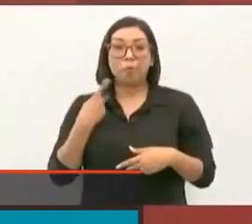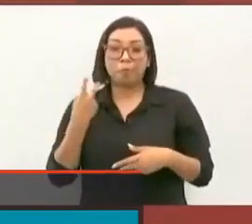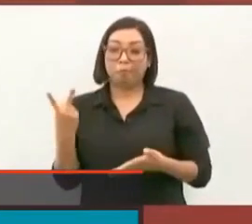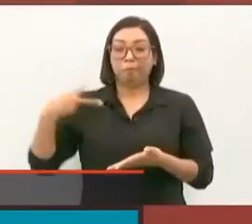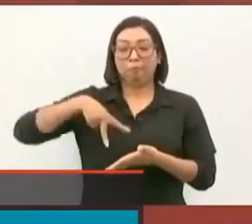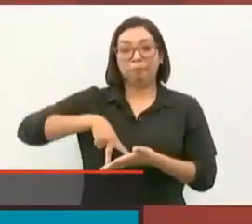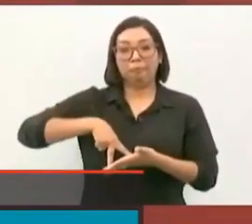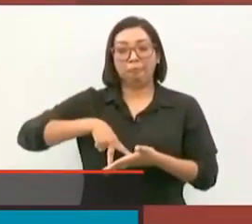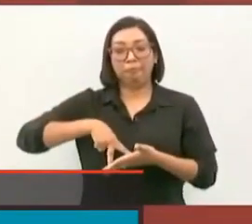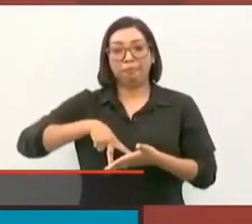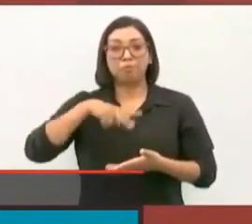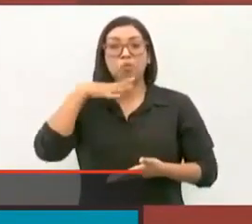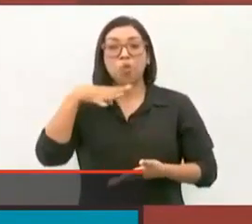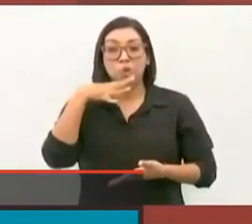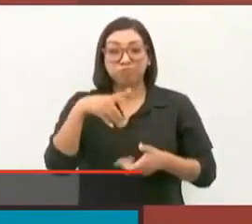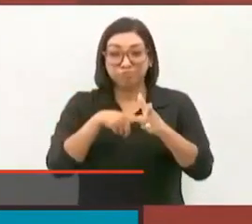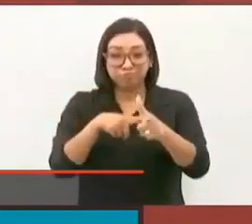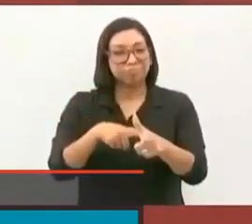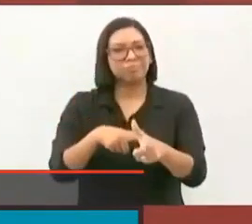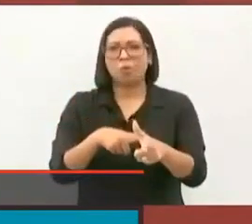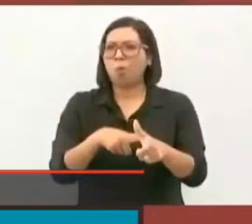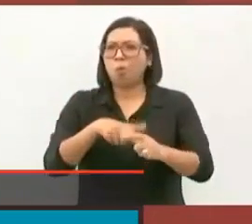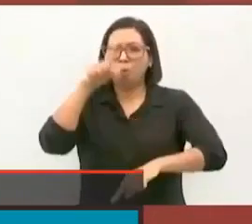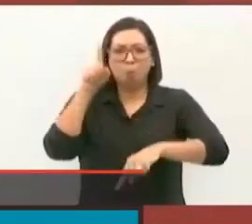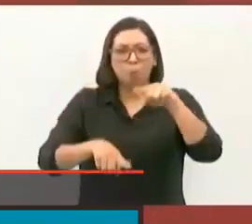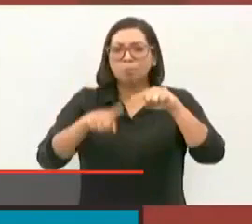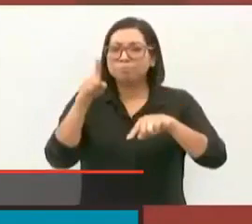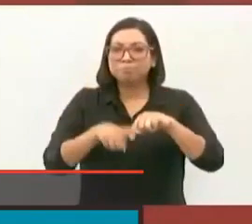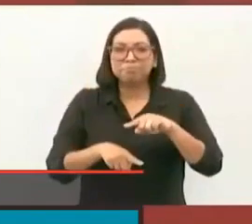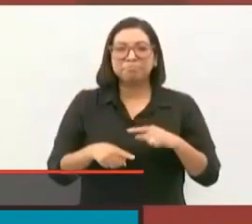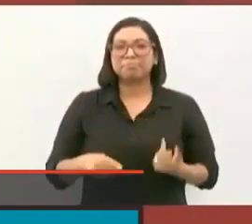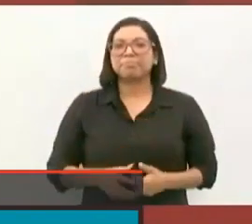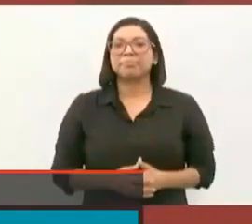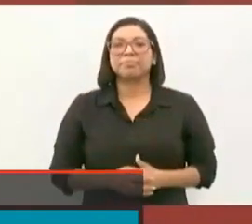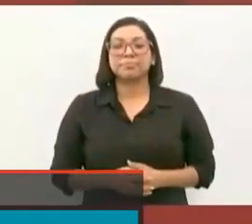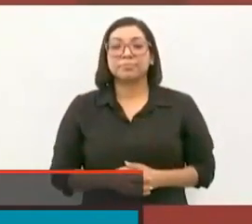disfrazándose ahí, queriendo engañar. No.